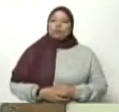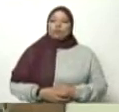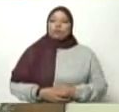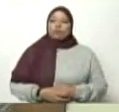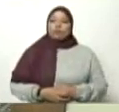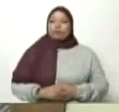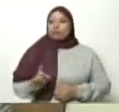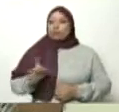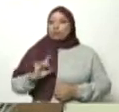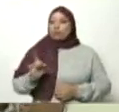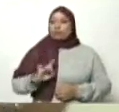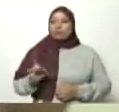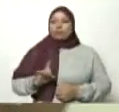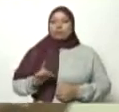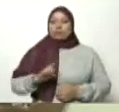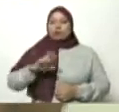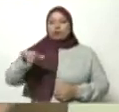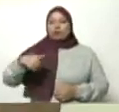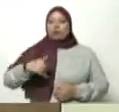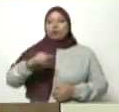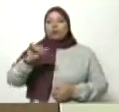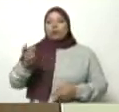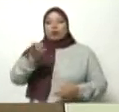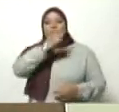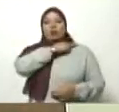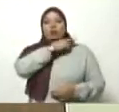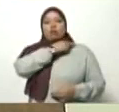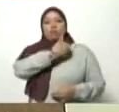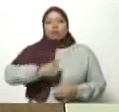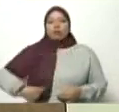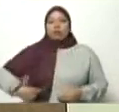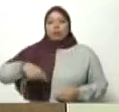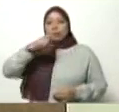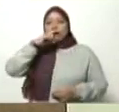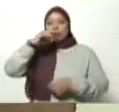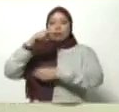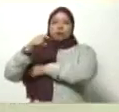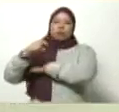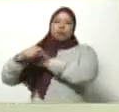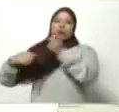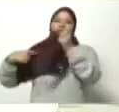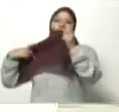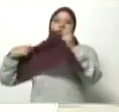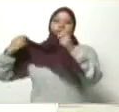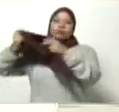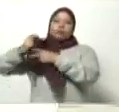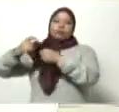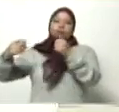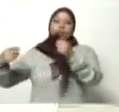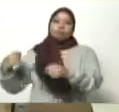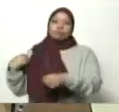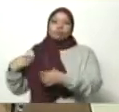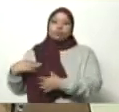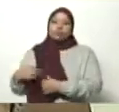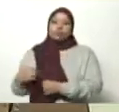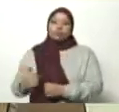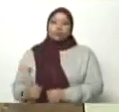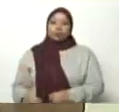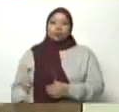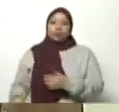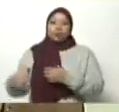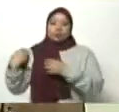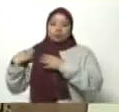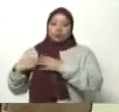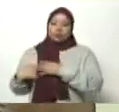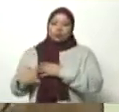No, ellos no, no. Aquí nosotros tenemos un jefe que es Nicolás Maduro y dice, Jorge, y un equipo, pa, vaya. Y rendimos